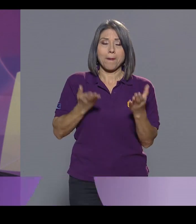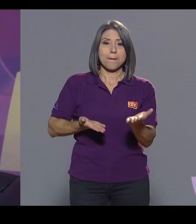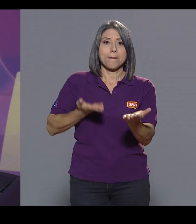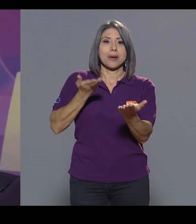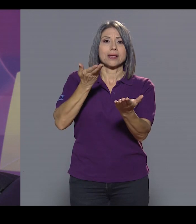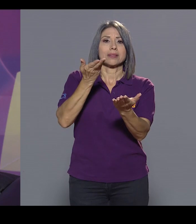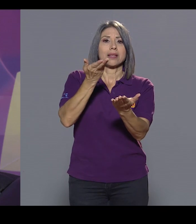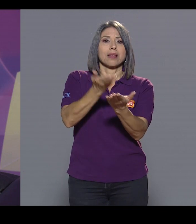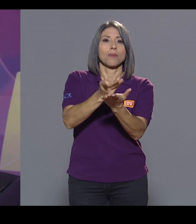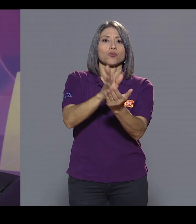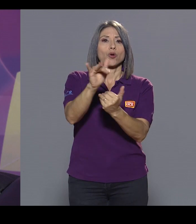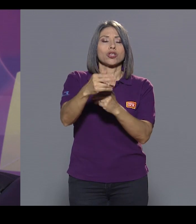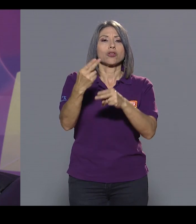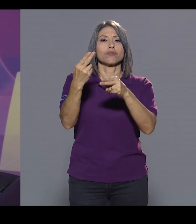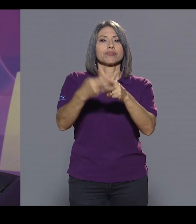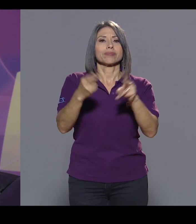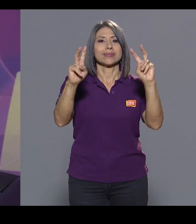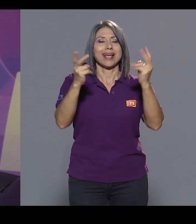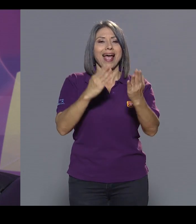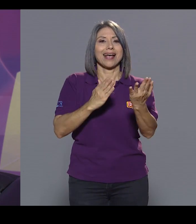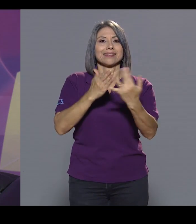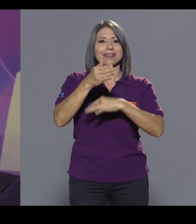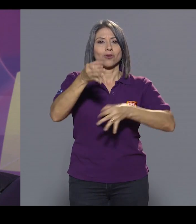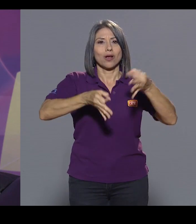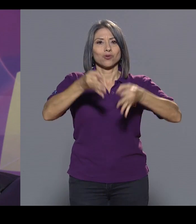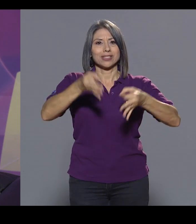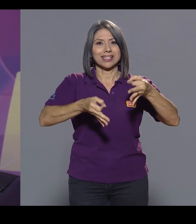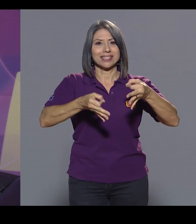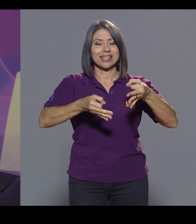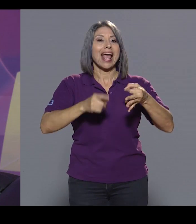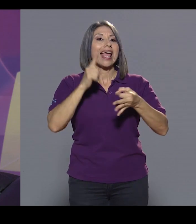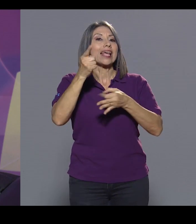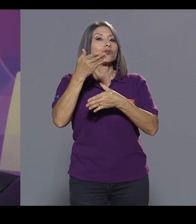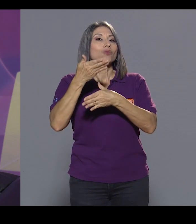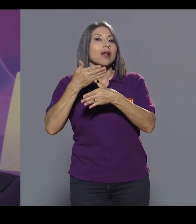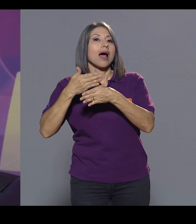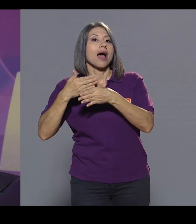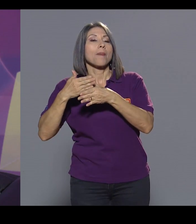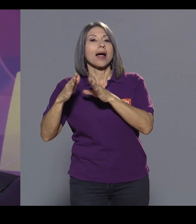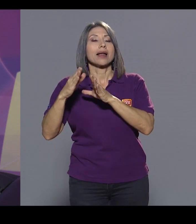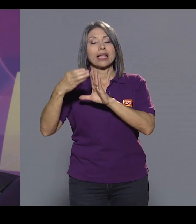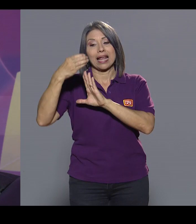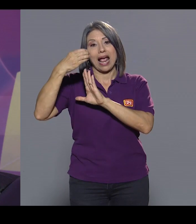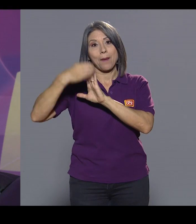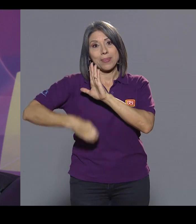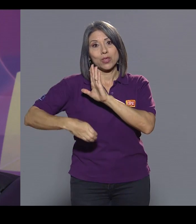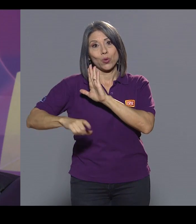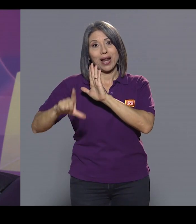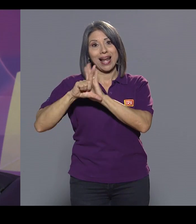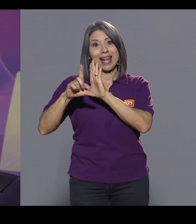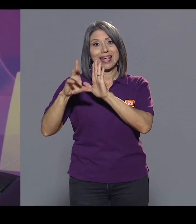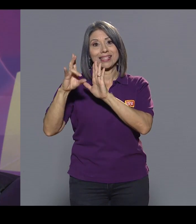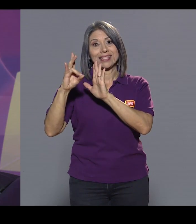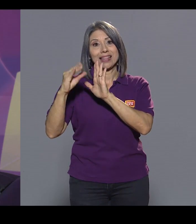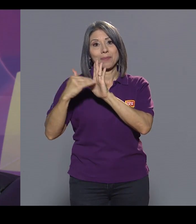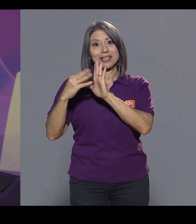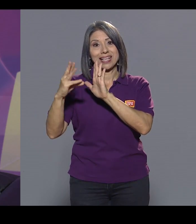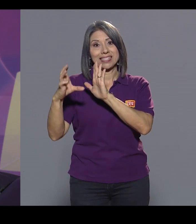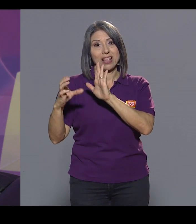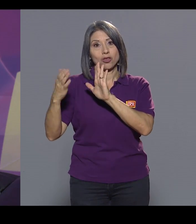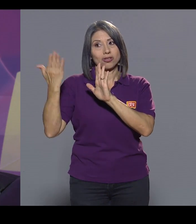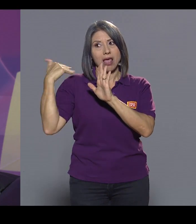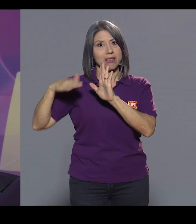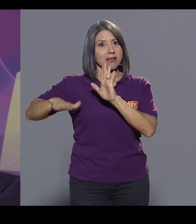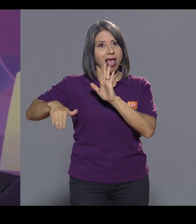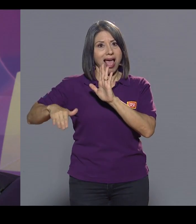la justicia, que es una adición de un capítulo a la ley 7600 que no lo tenía.